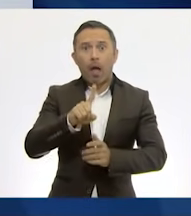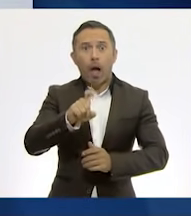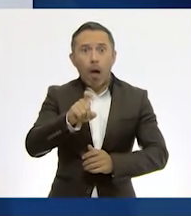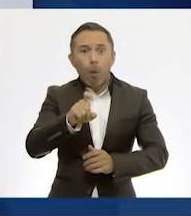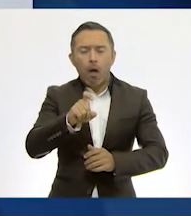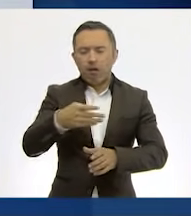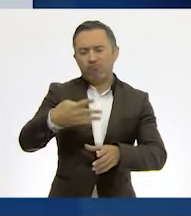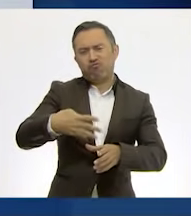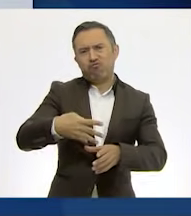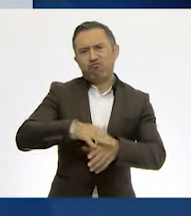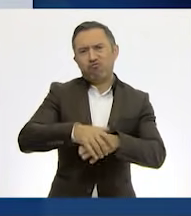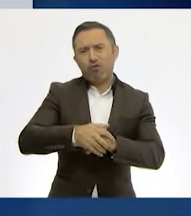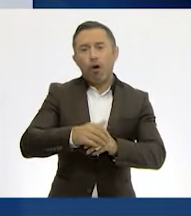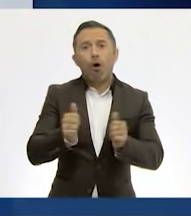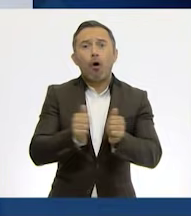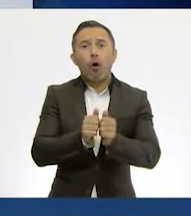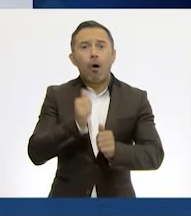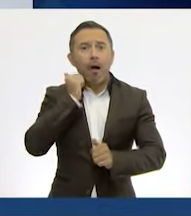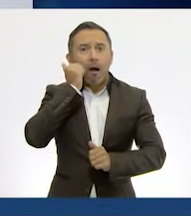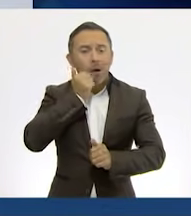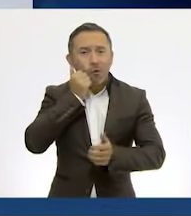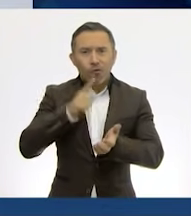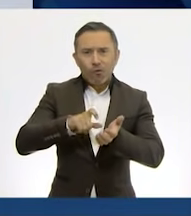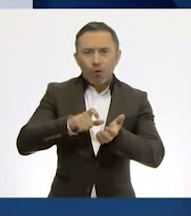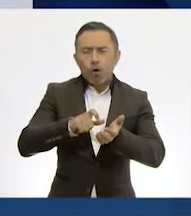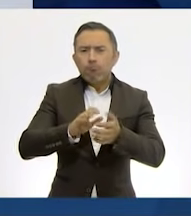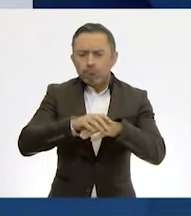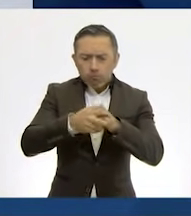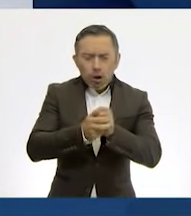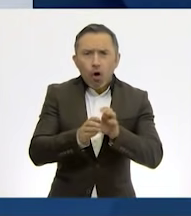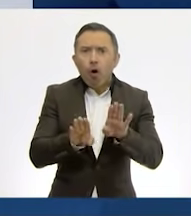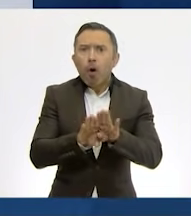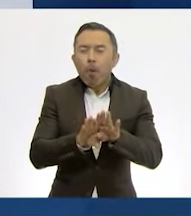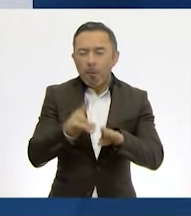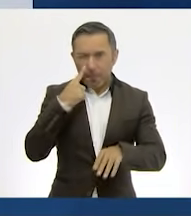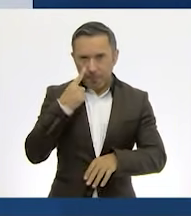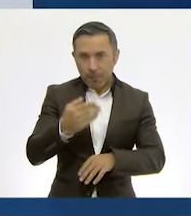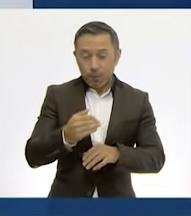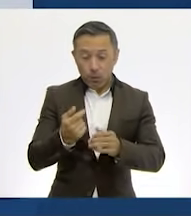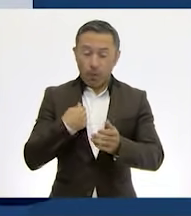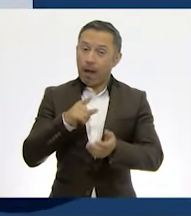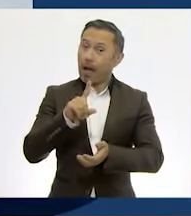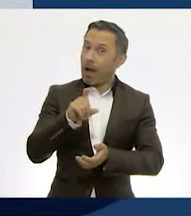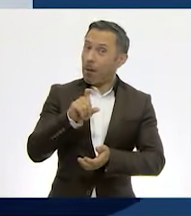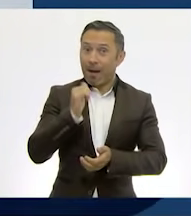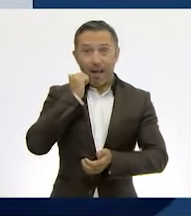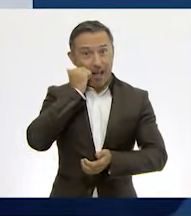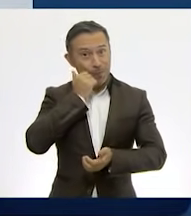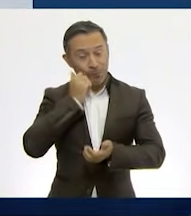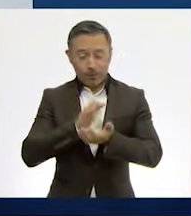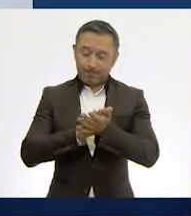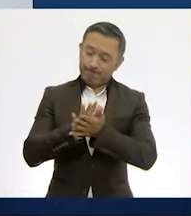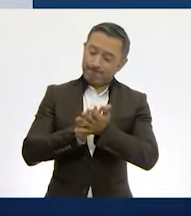Vamos a ver cómo hay que lavarnos las manos. Me las lavo con agüita y con jabón.